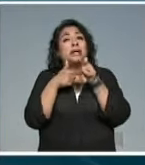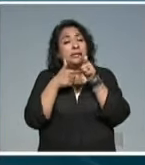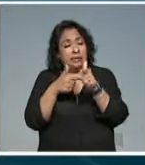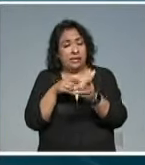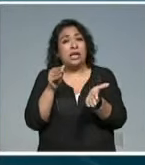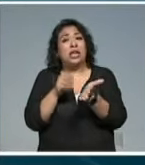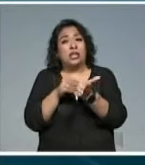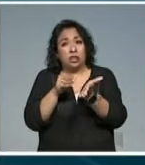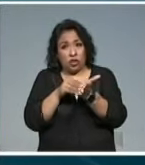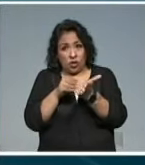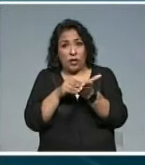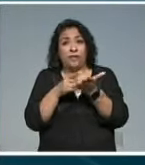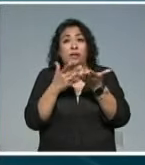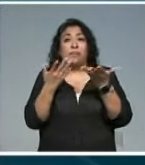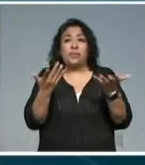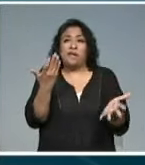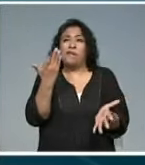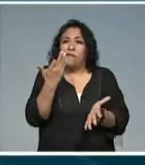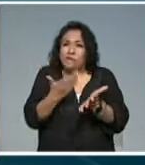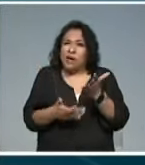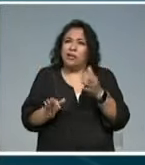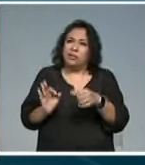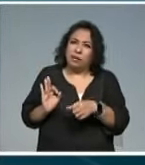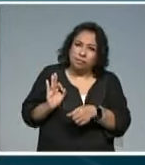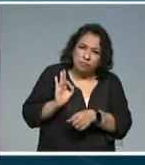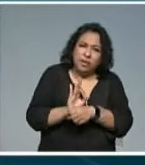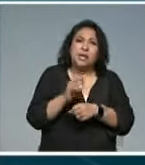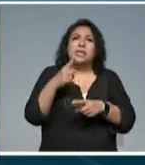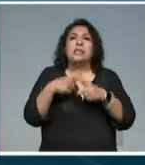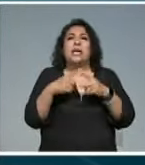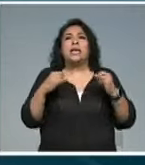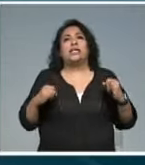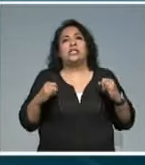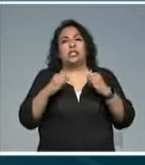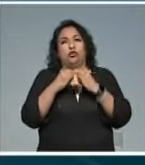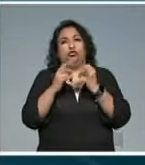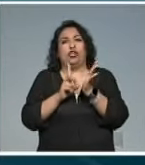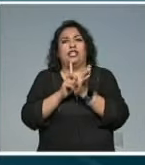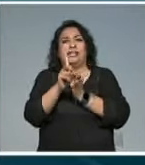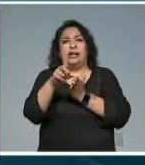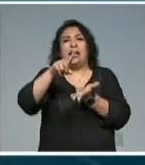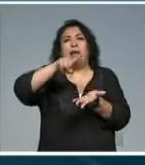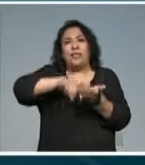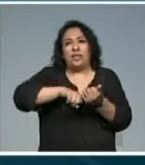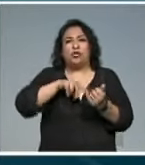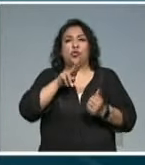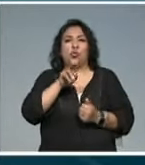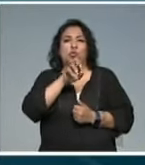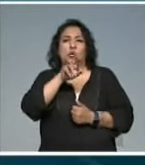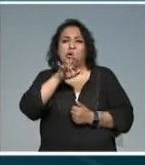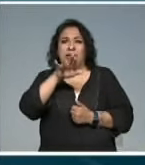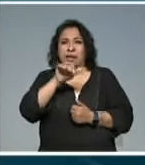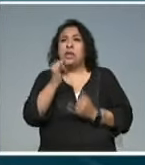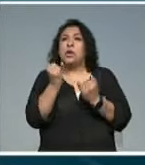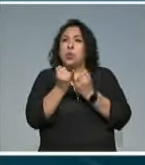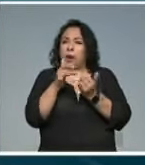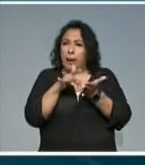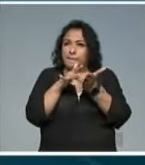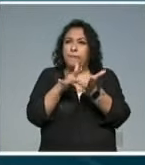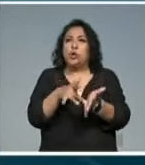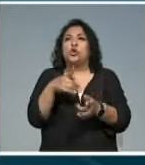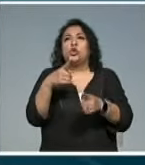mantenerse vivo. Es decir, que falta el fortalecimiento de las instituciones de derecho al interior de Ucrania, pero también la